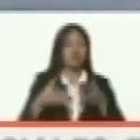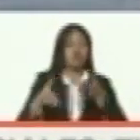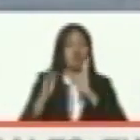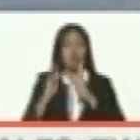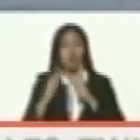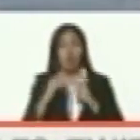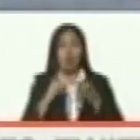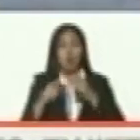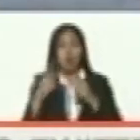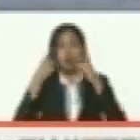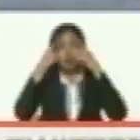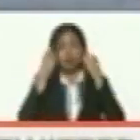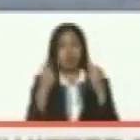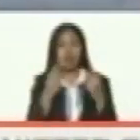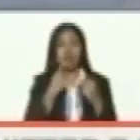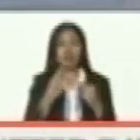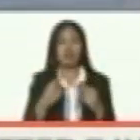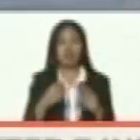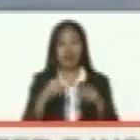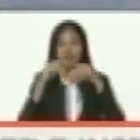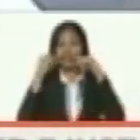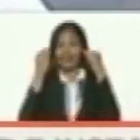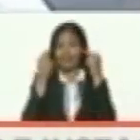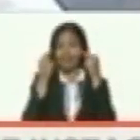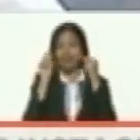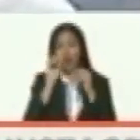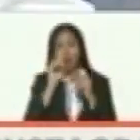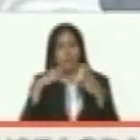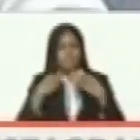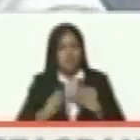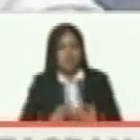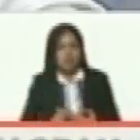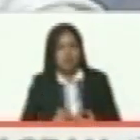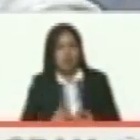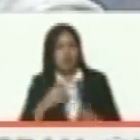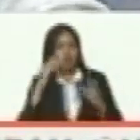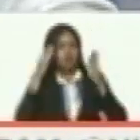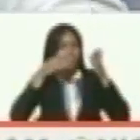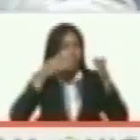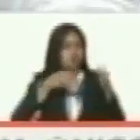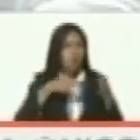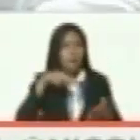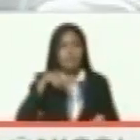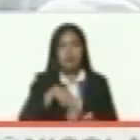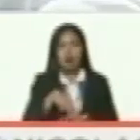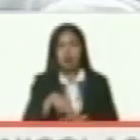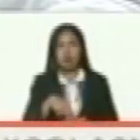constructos, de unos expertos que le dicen, ríete así, vístete así, párate así.